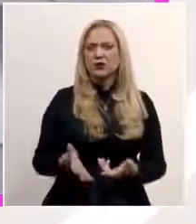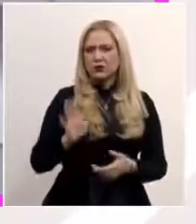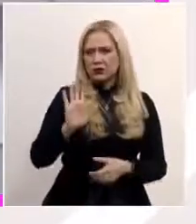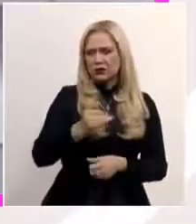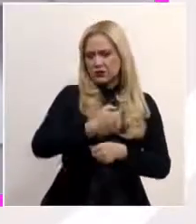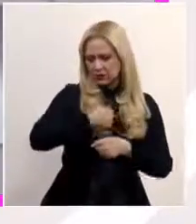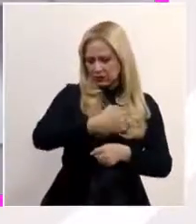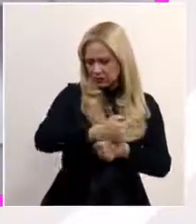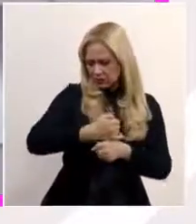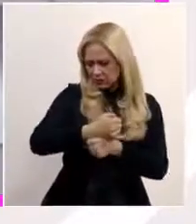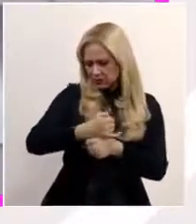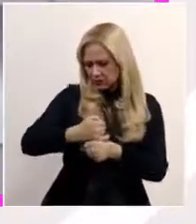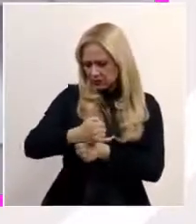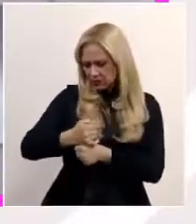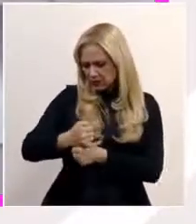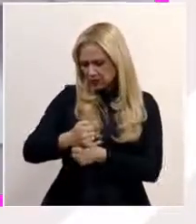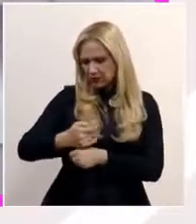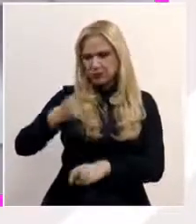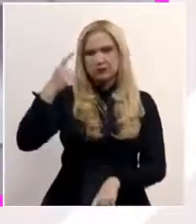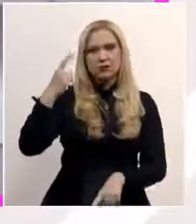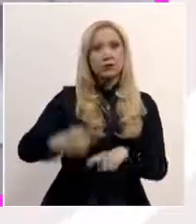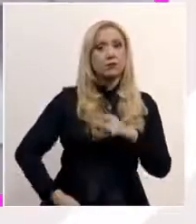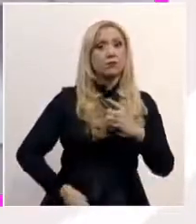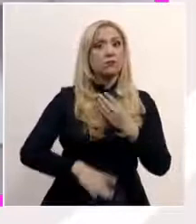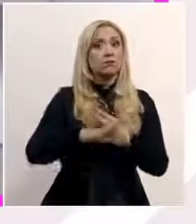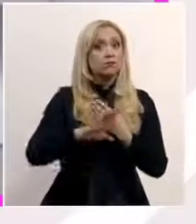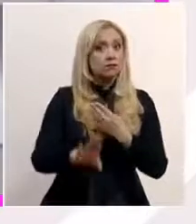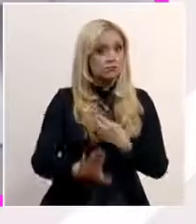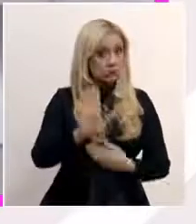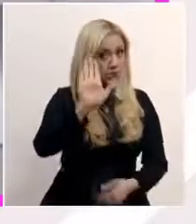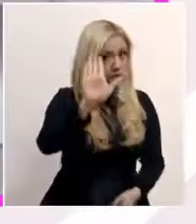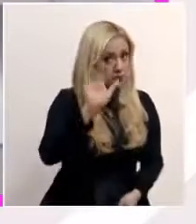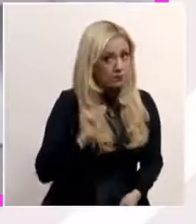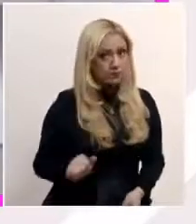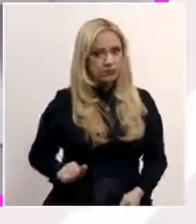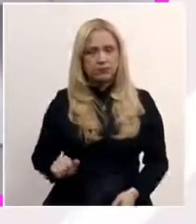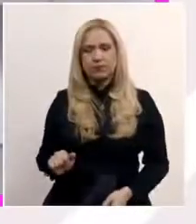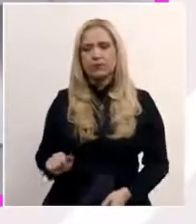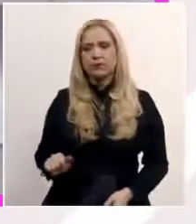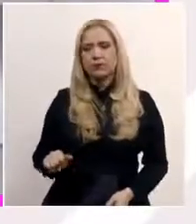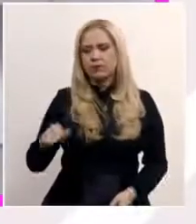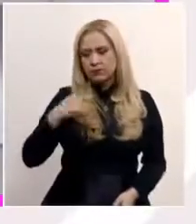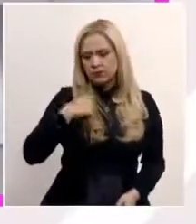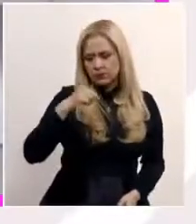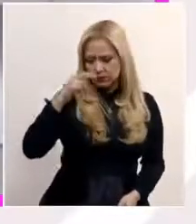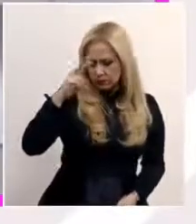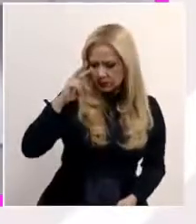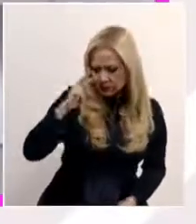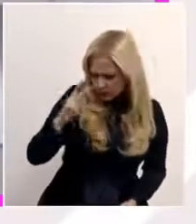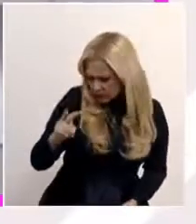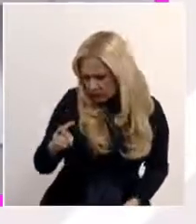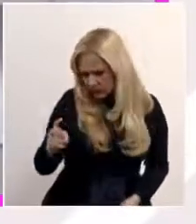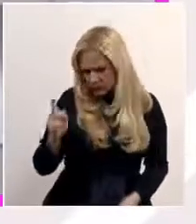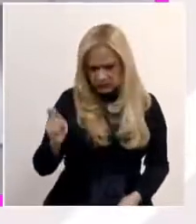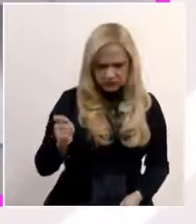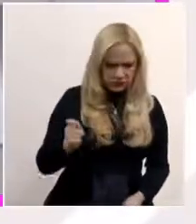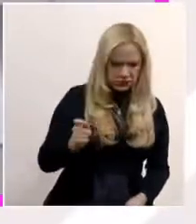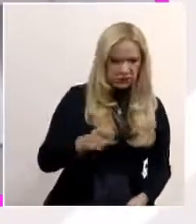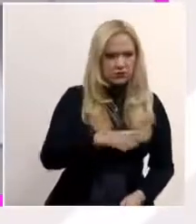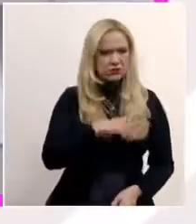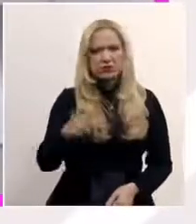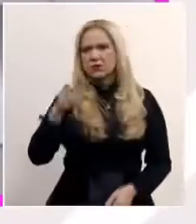casos. Cuando tenemos oportunidad de prevenir, esto es muy importante, cuando tenemos el conocimiento de que estos actos de